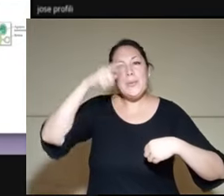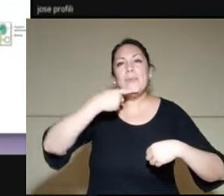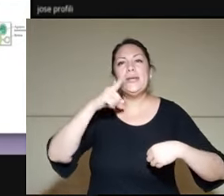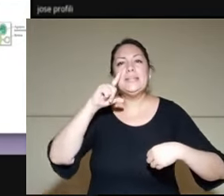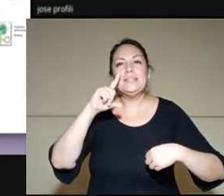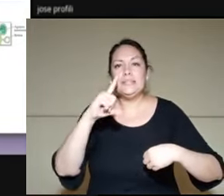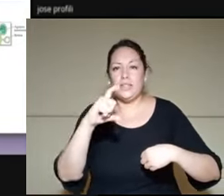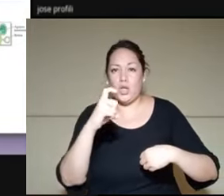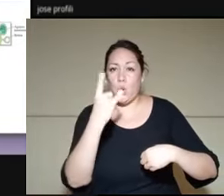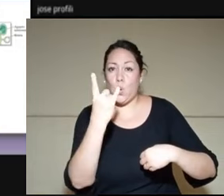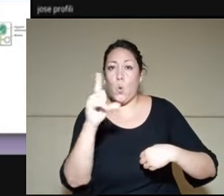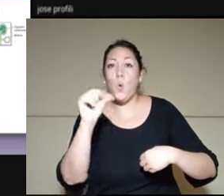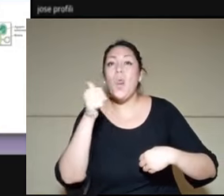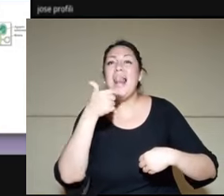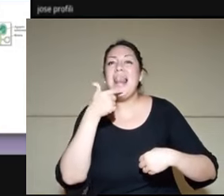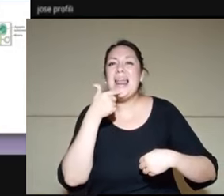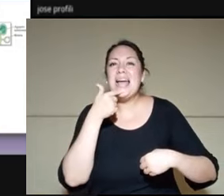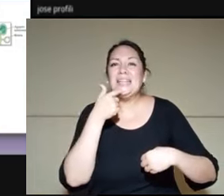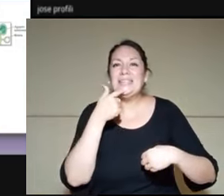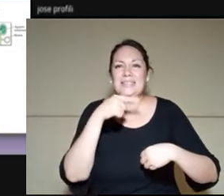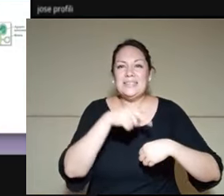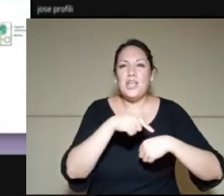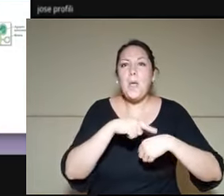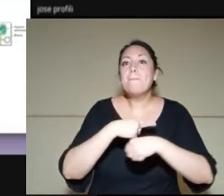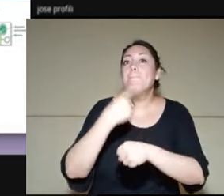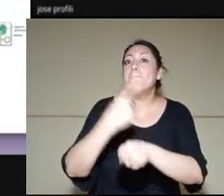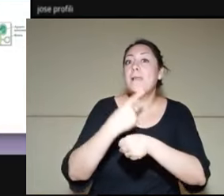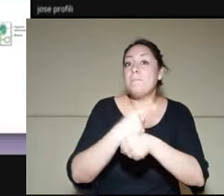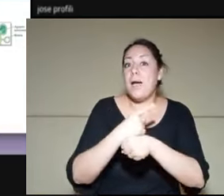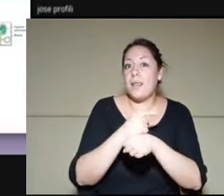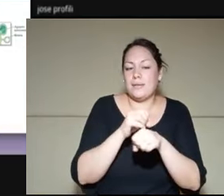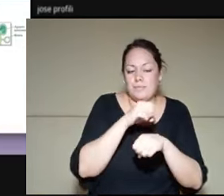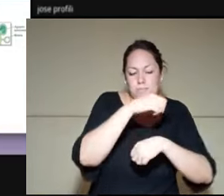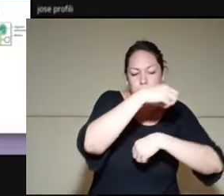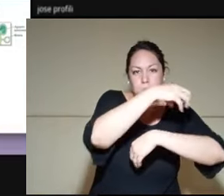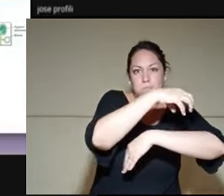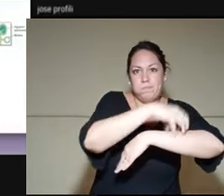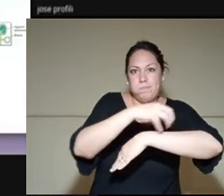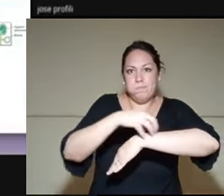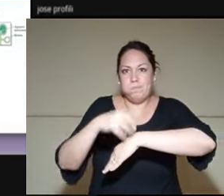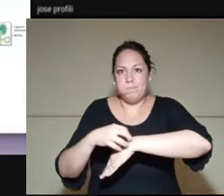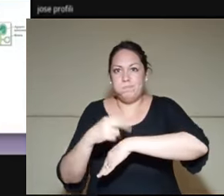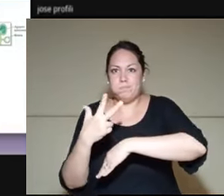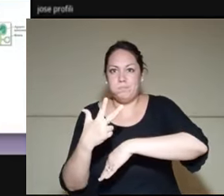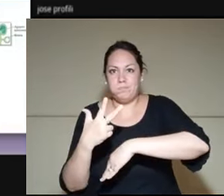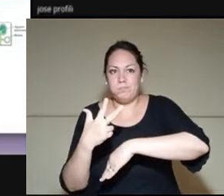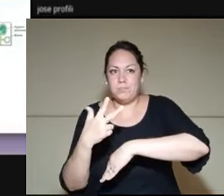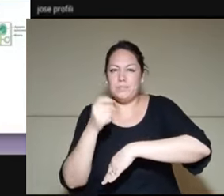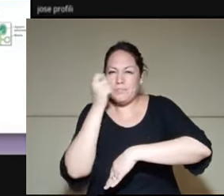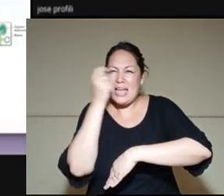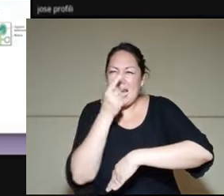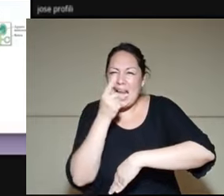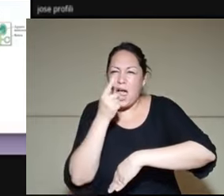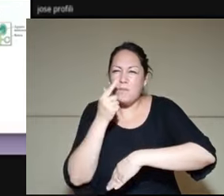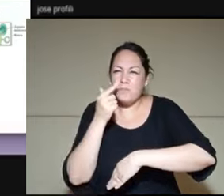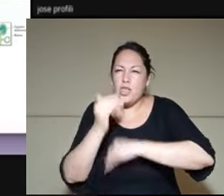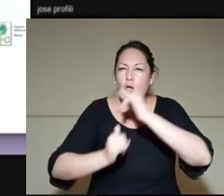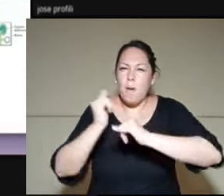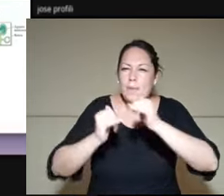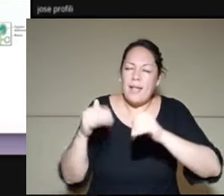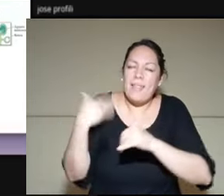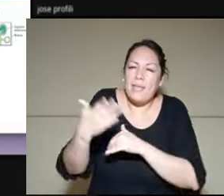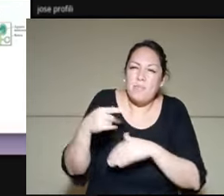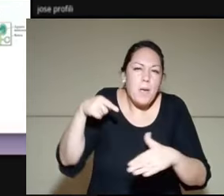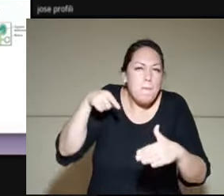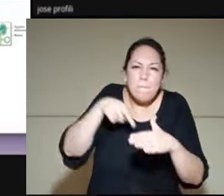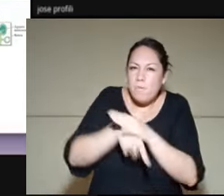tubo que se dilata y forma 3 vesículas es lo que se llaman vesículas primarias. Esas vesículas primarias, esto lo vamos a ver rápido porque